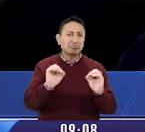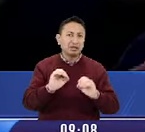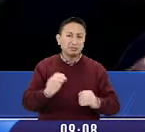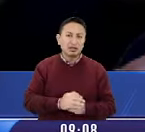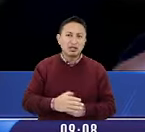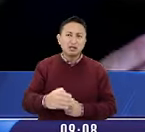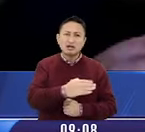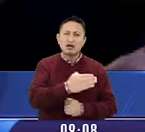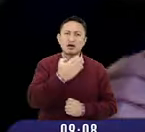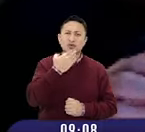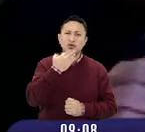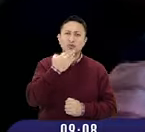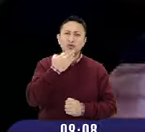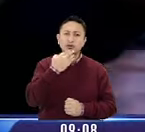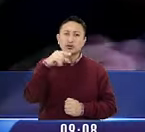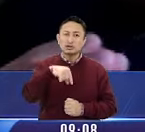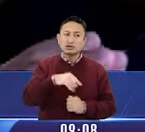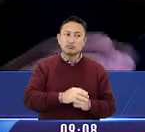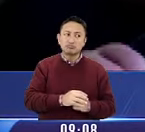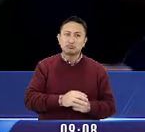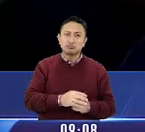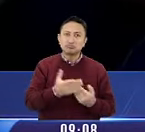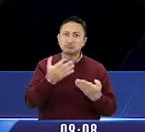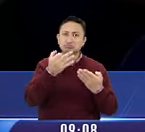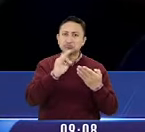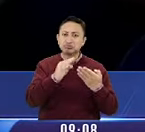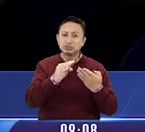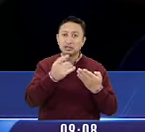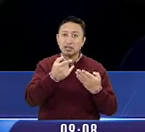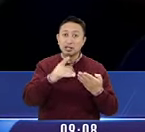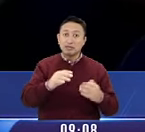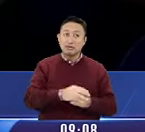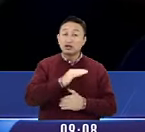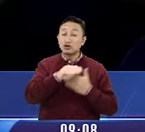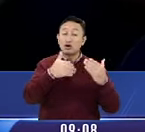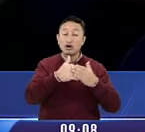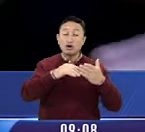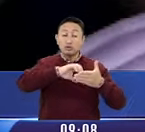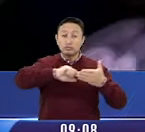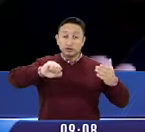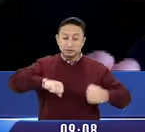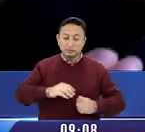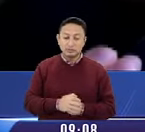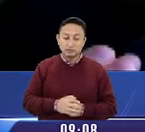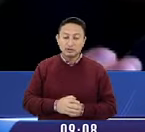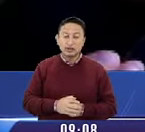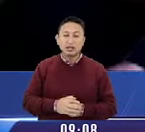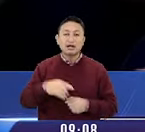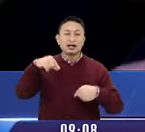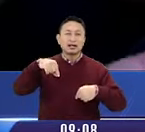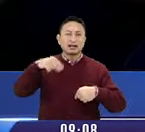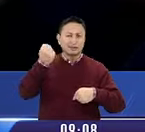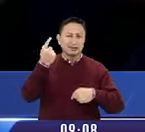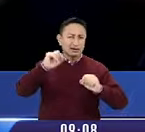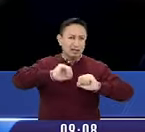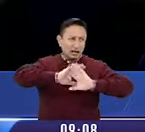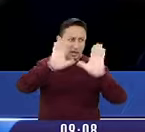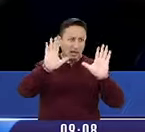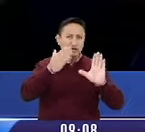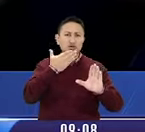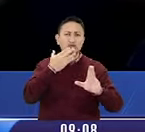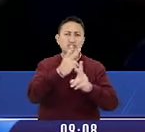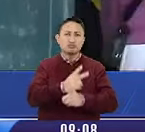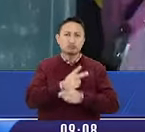cómo se va justamente financiar, ¿no es cierto?, ese retiro de toda la infraestructura, como no hay una política clara sobre cómo es la protección de los